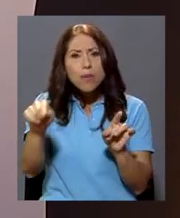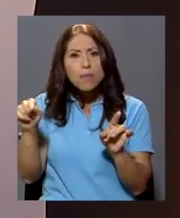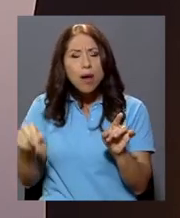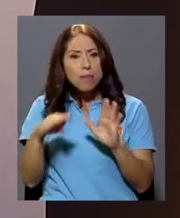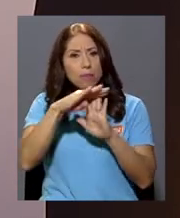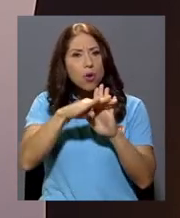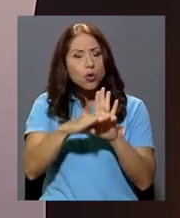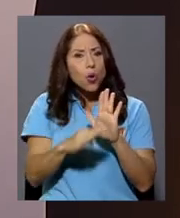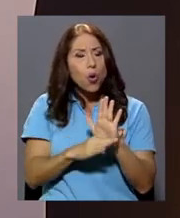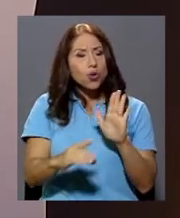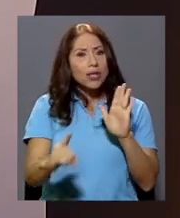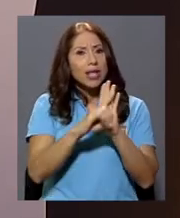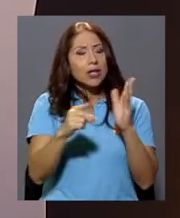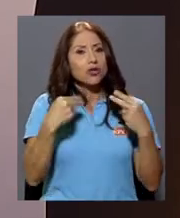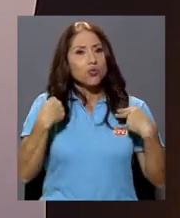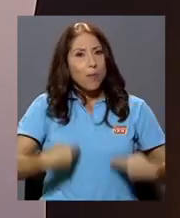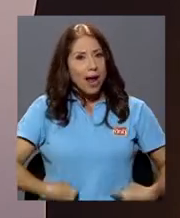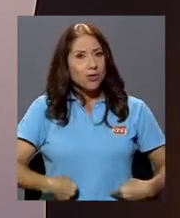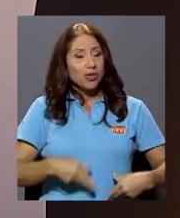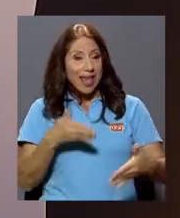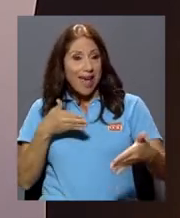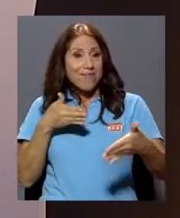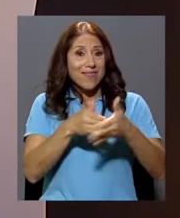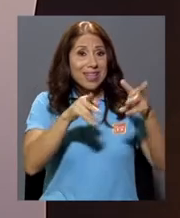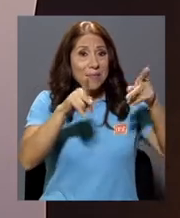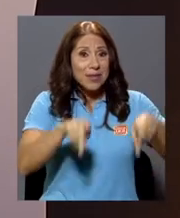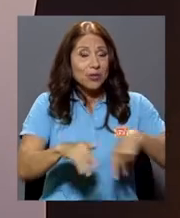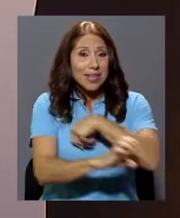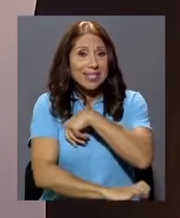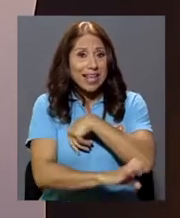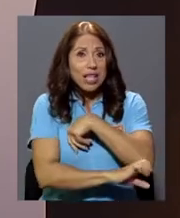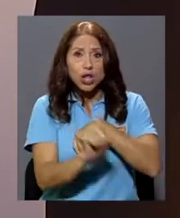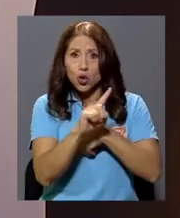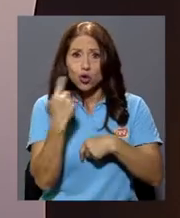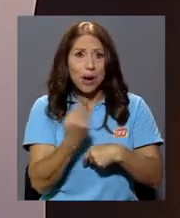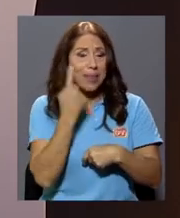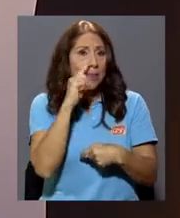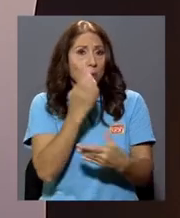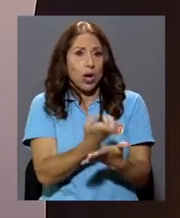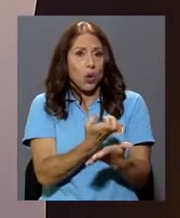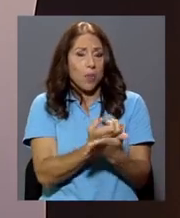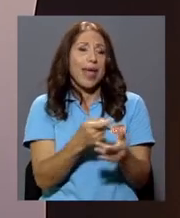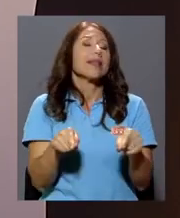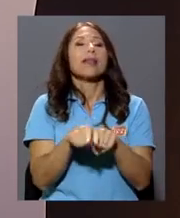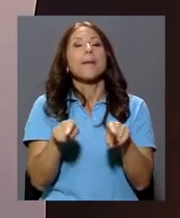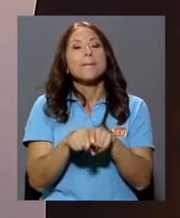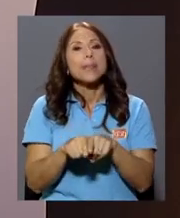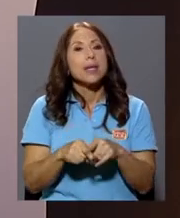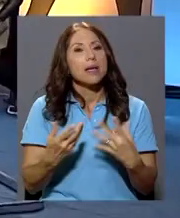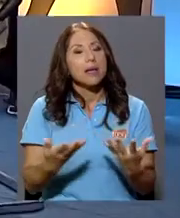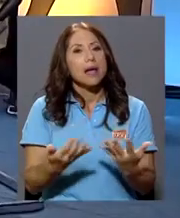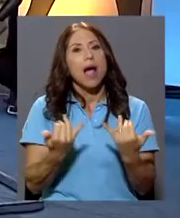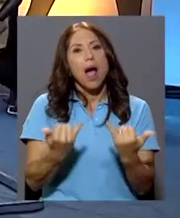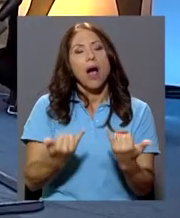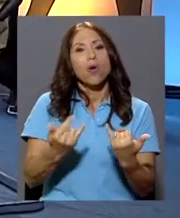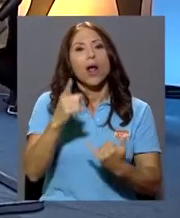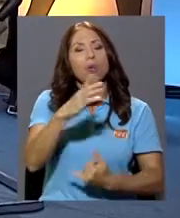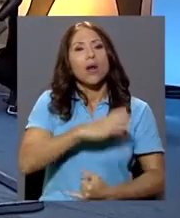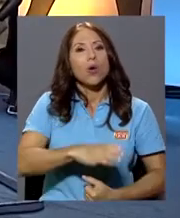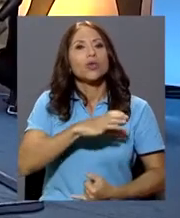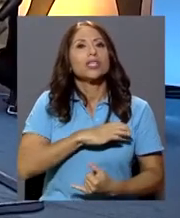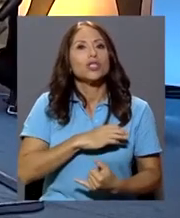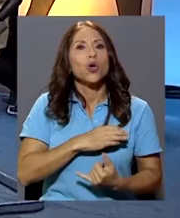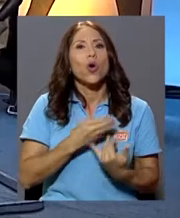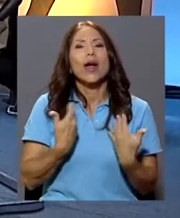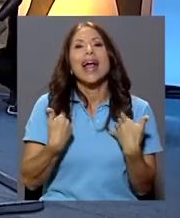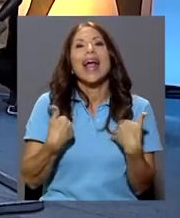tenido una afectación directa sobre esos flujos migrantes, que no solamente son económicos, sino que han pasado a una condición de casi que